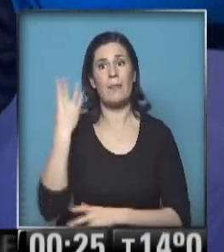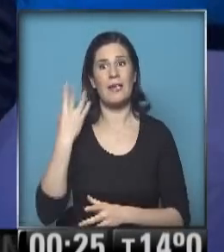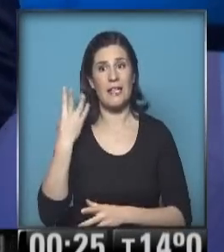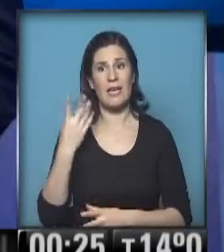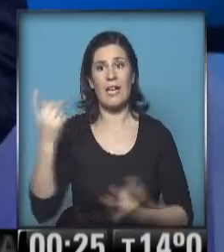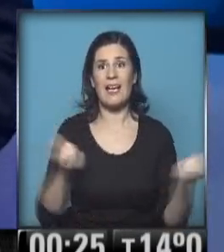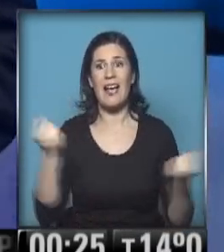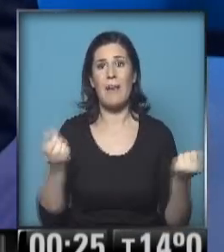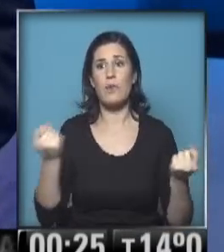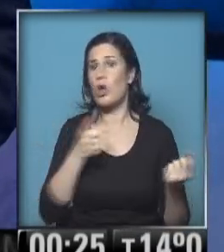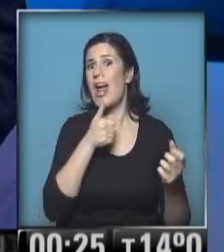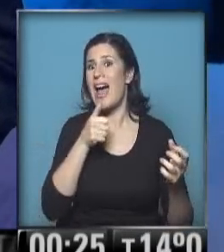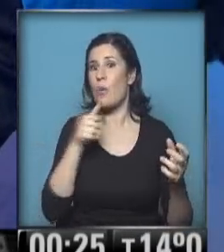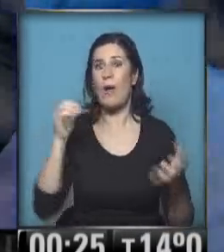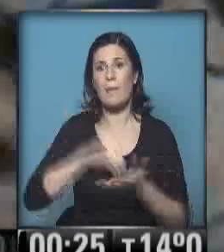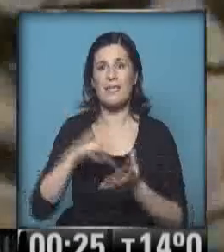camión cisterna y una combi.